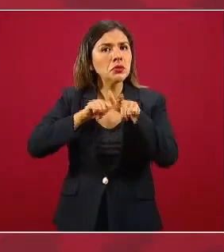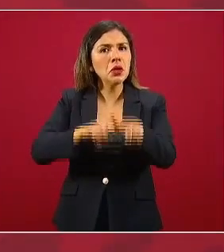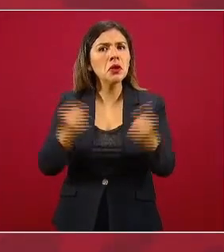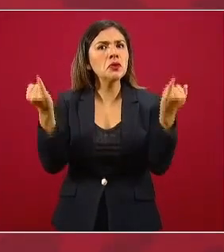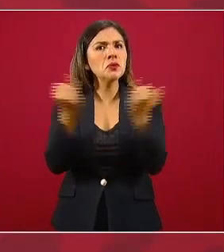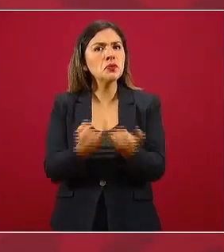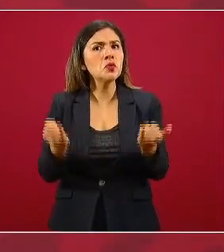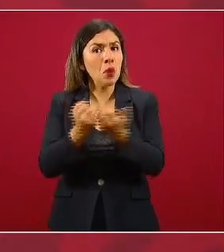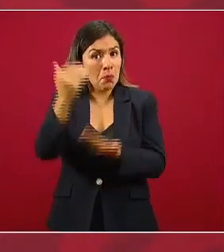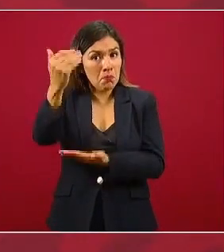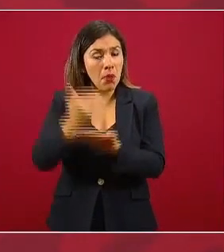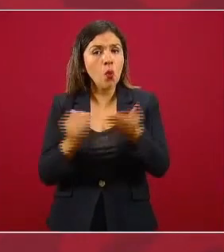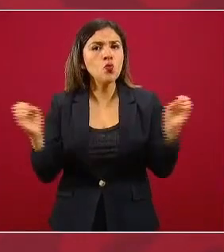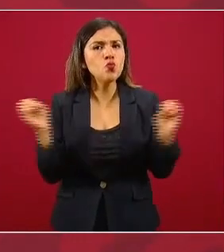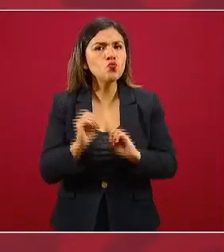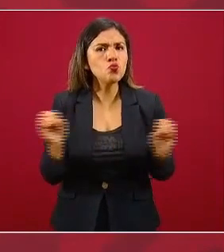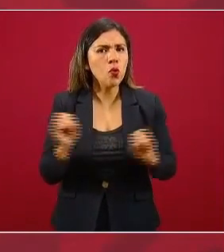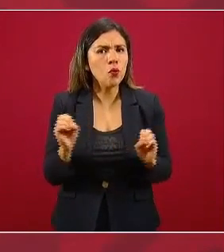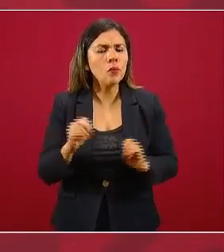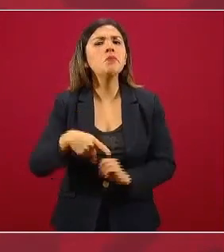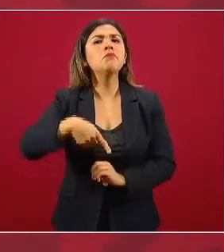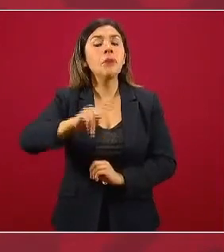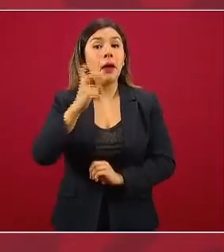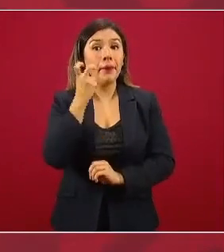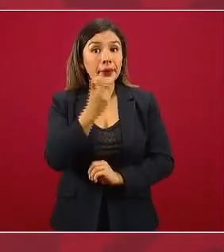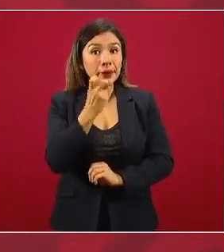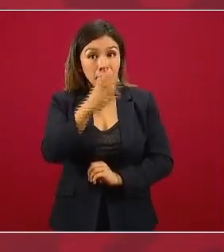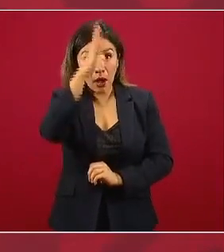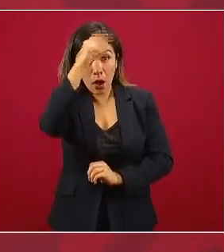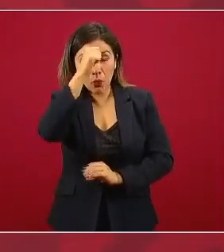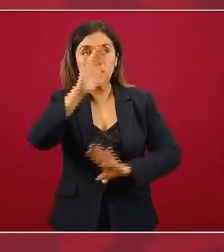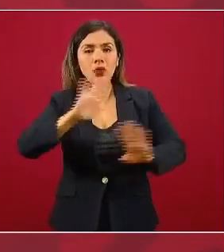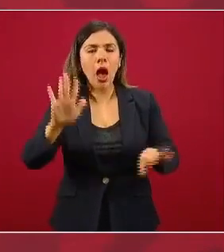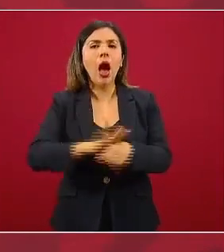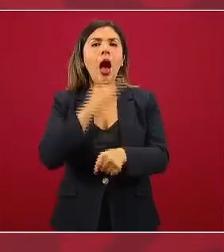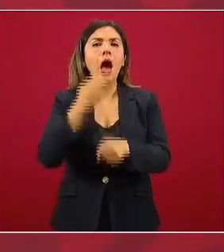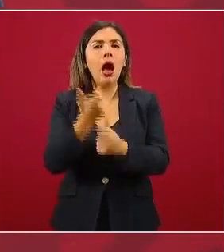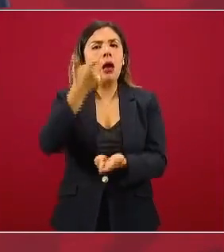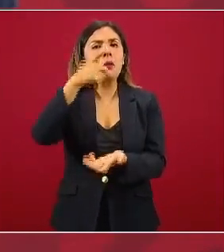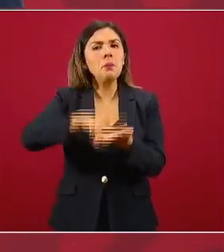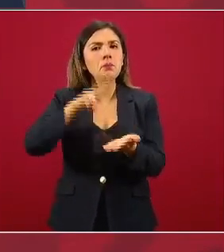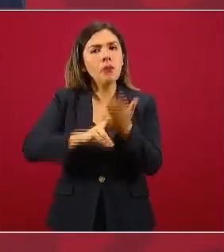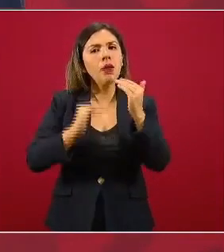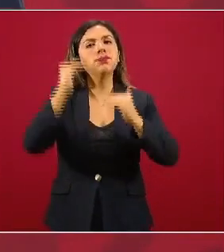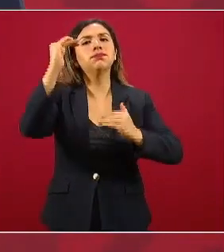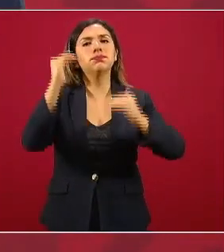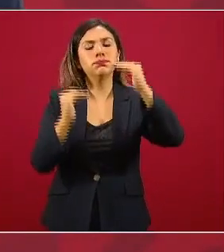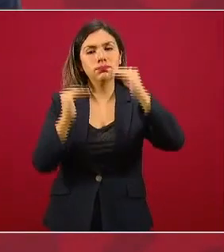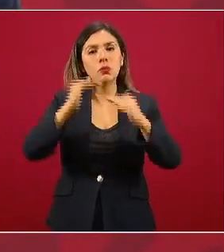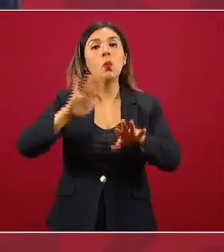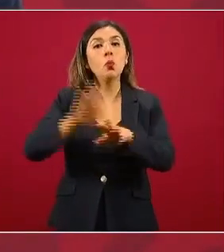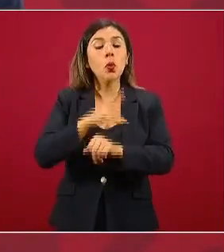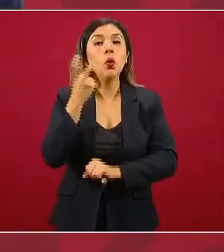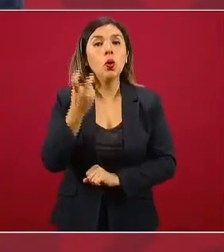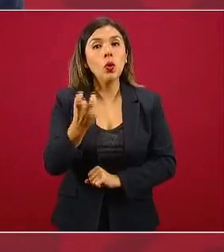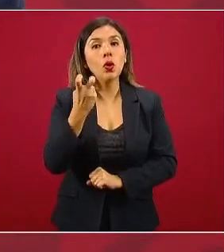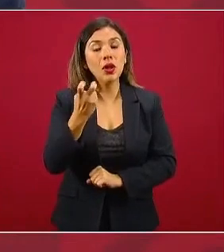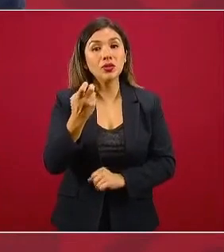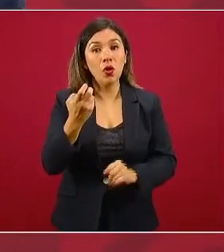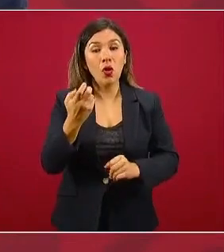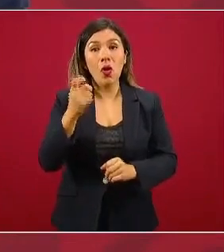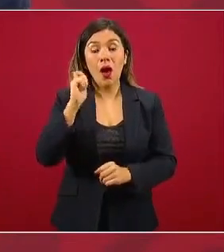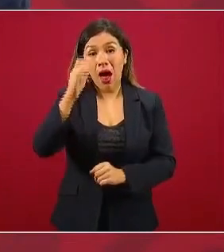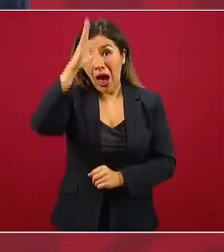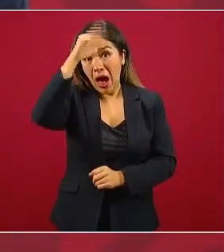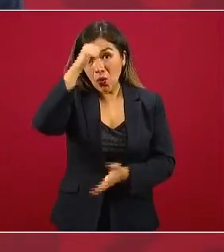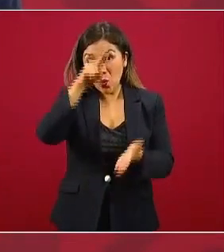De todas maneras, se logró con esto estabilizar los precios, porque por eso fue que aún con el